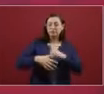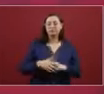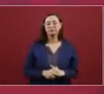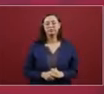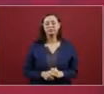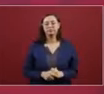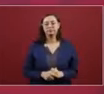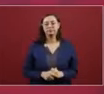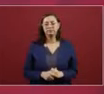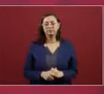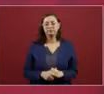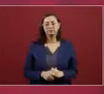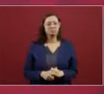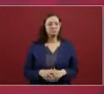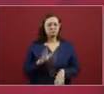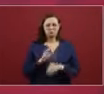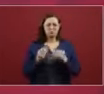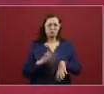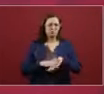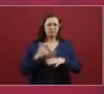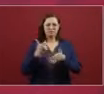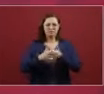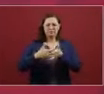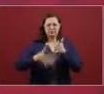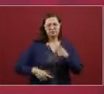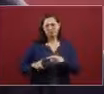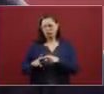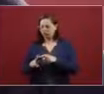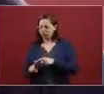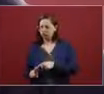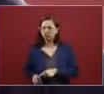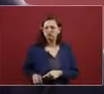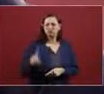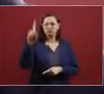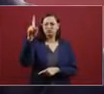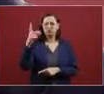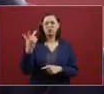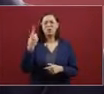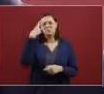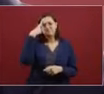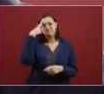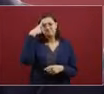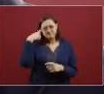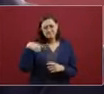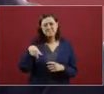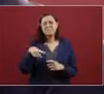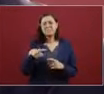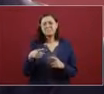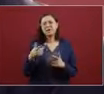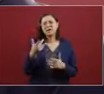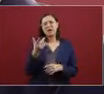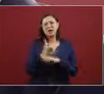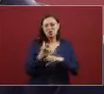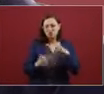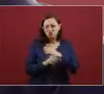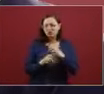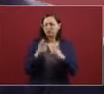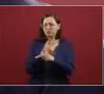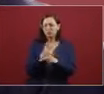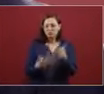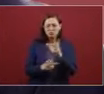va a ser más barato el transporte por el Istmo de Tehuantepec para ciertas mercancías